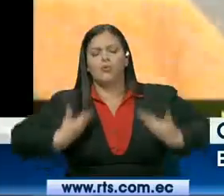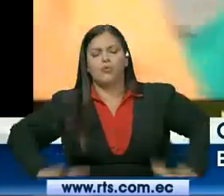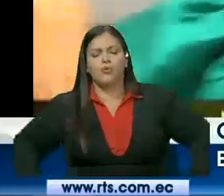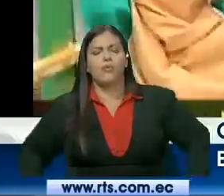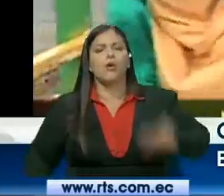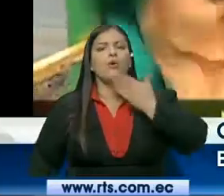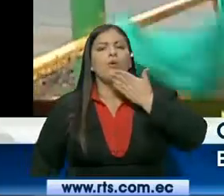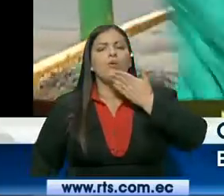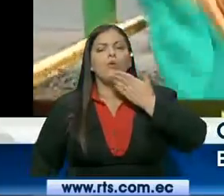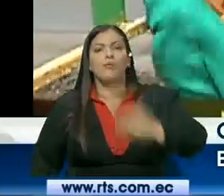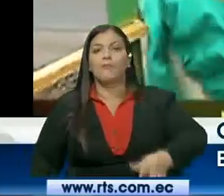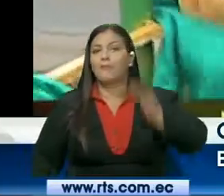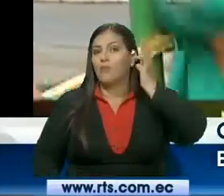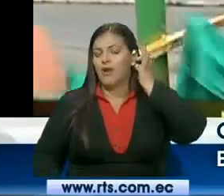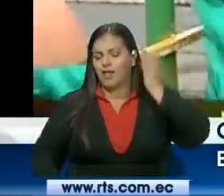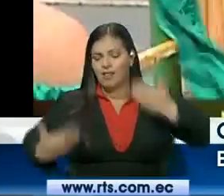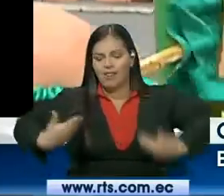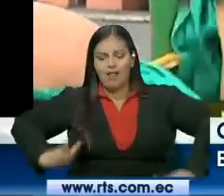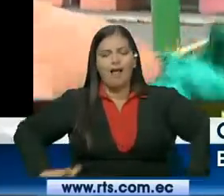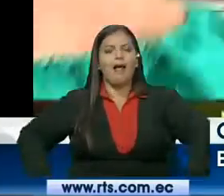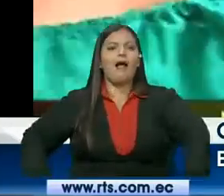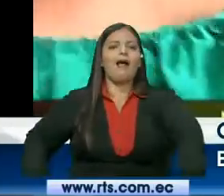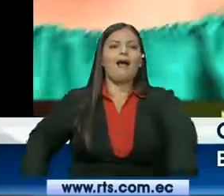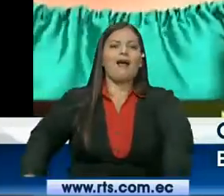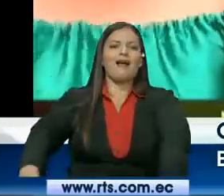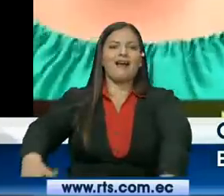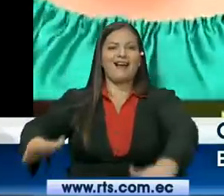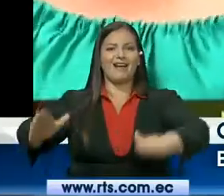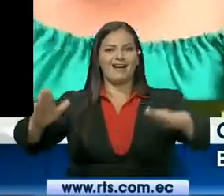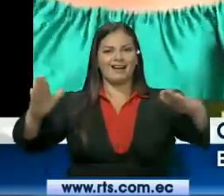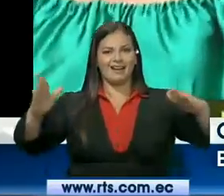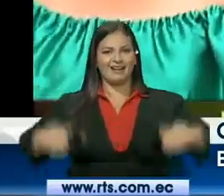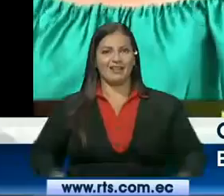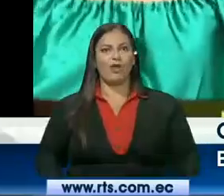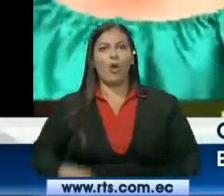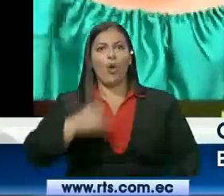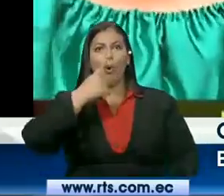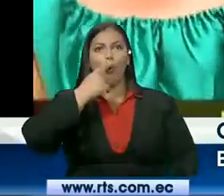largas, los varones por pintorescas camisas y